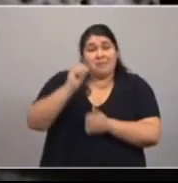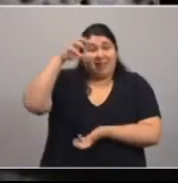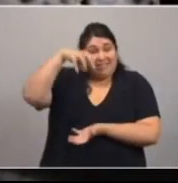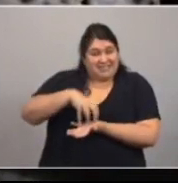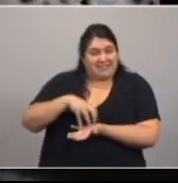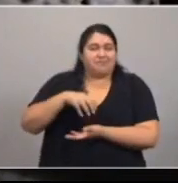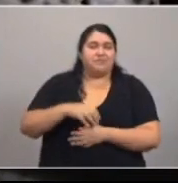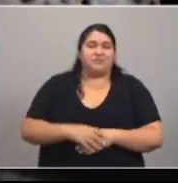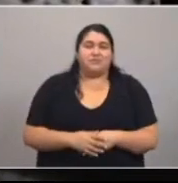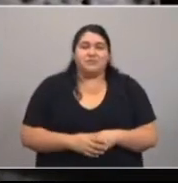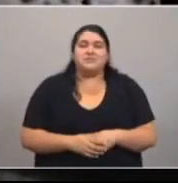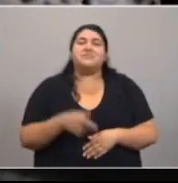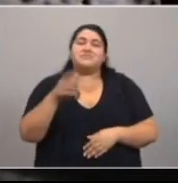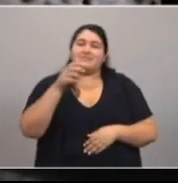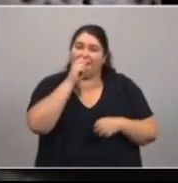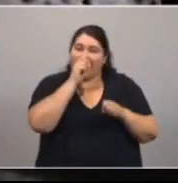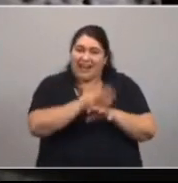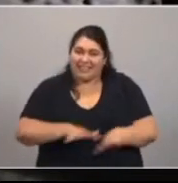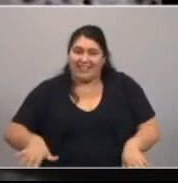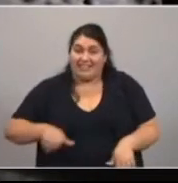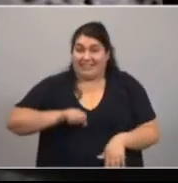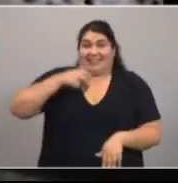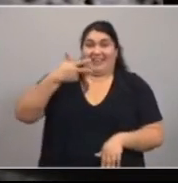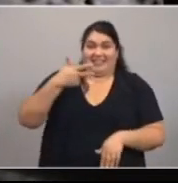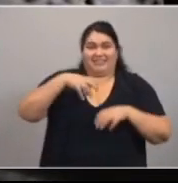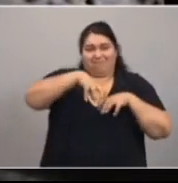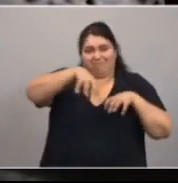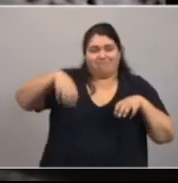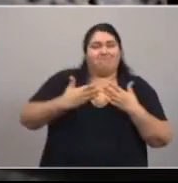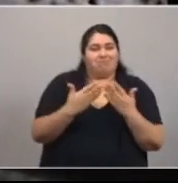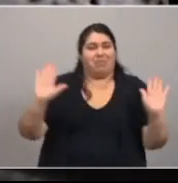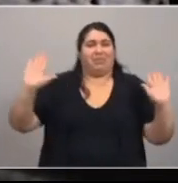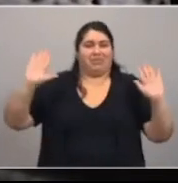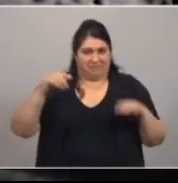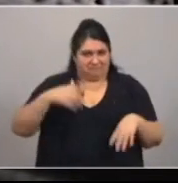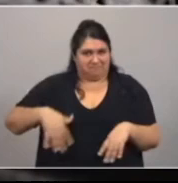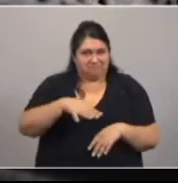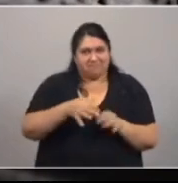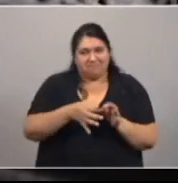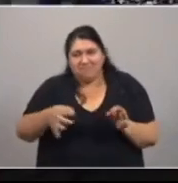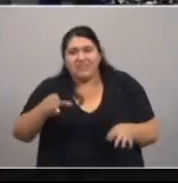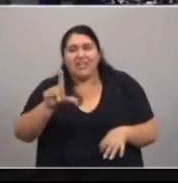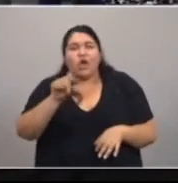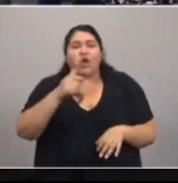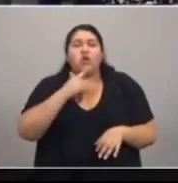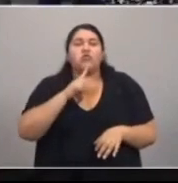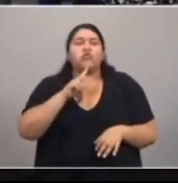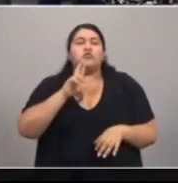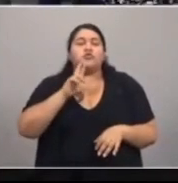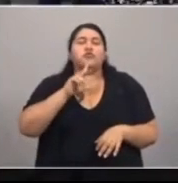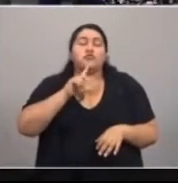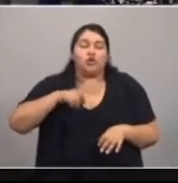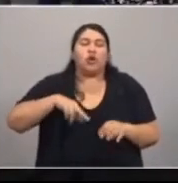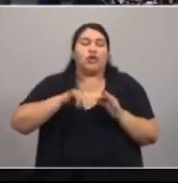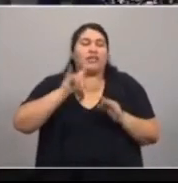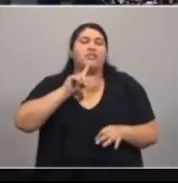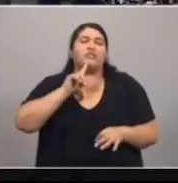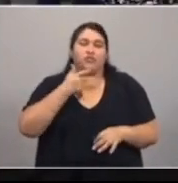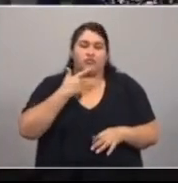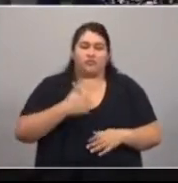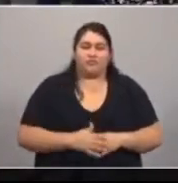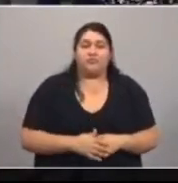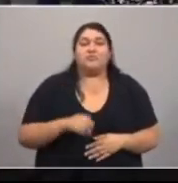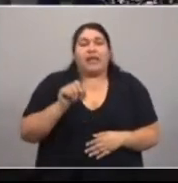justamente hace un año hoy, así que por eso digo que esas buenas noticias a las cuales nos tiene acostumbrado el gobernador